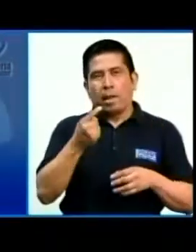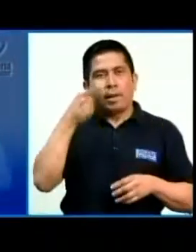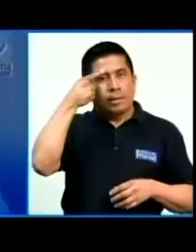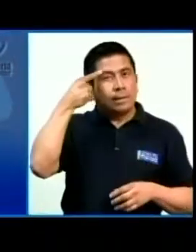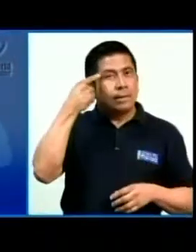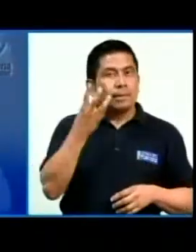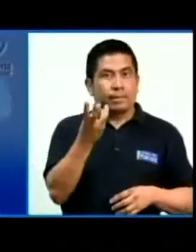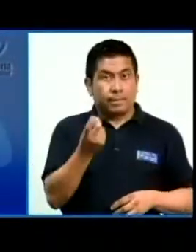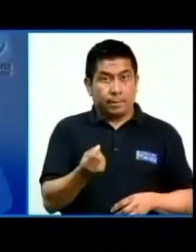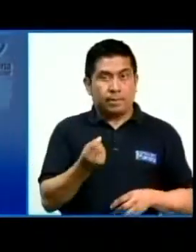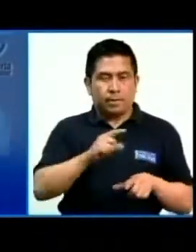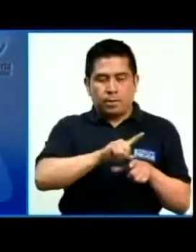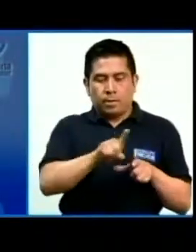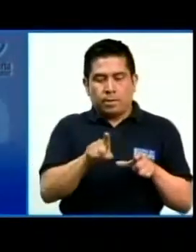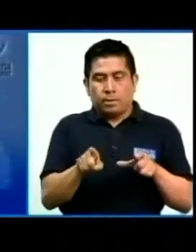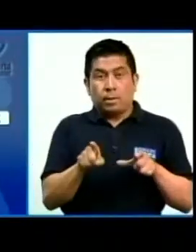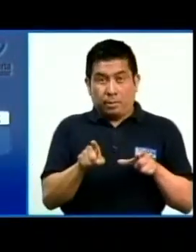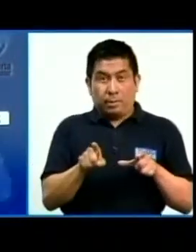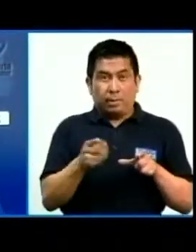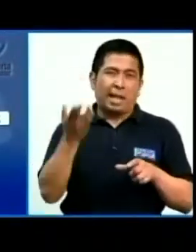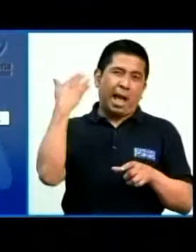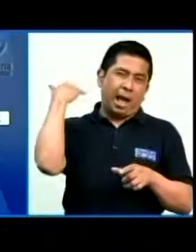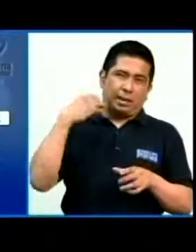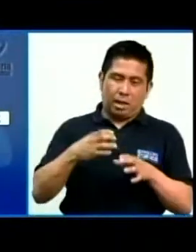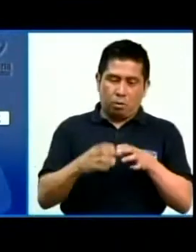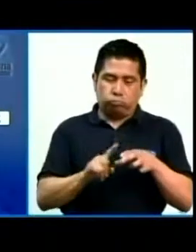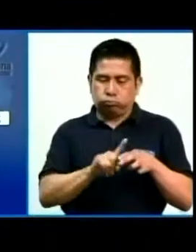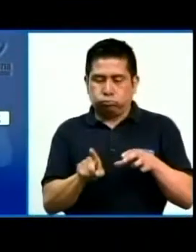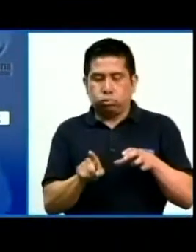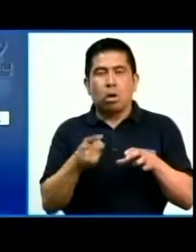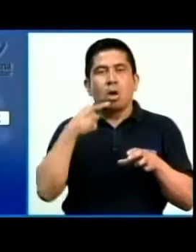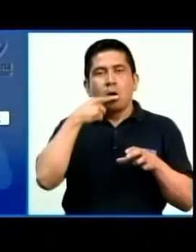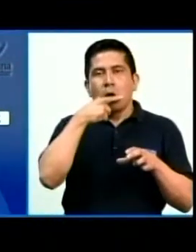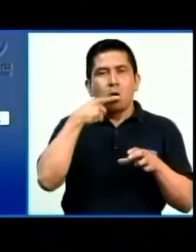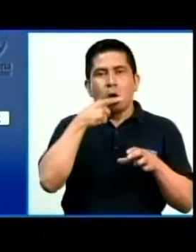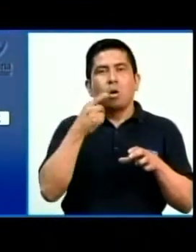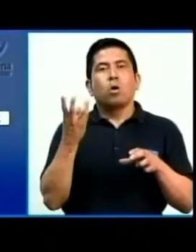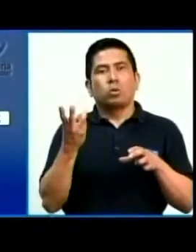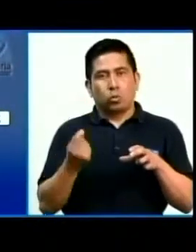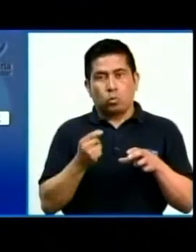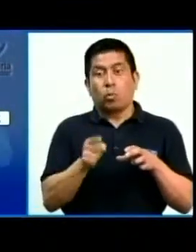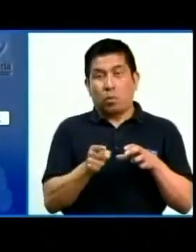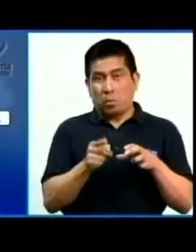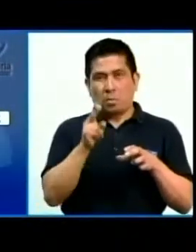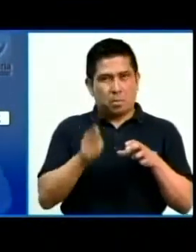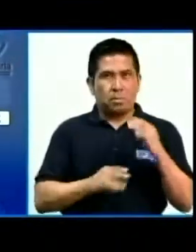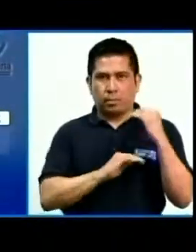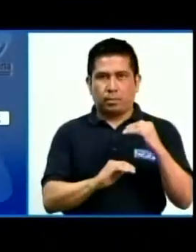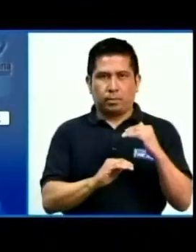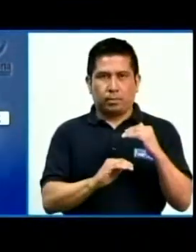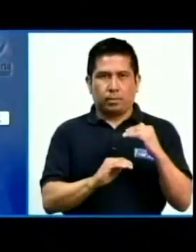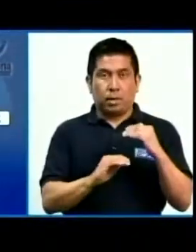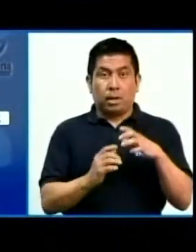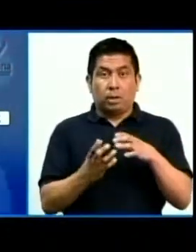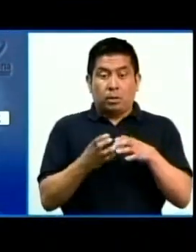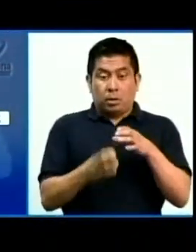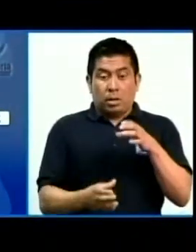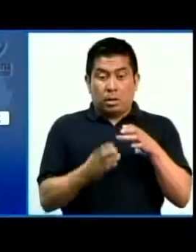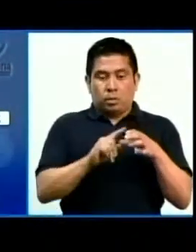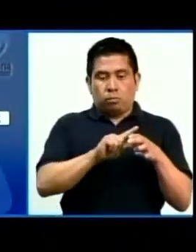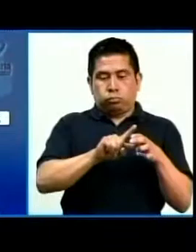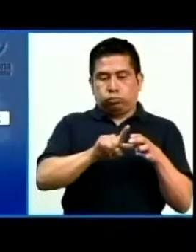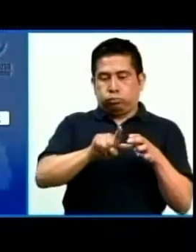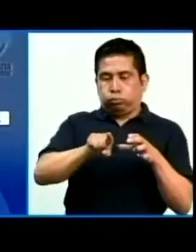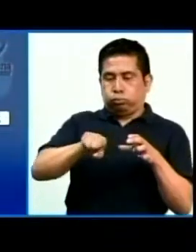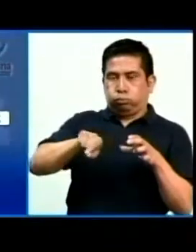ver en los números negros que marca el medidor. En el caso de los medidores antiguos, los números rojos marcan los litros. El sensor